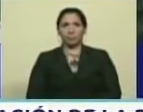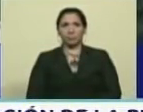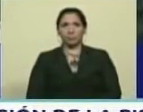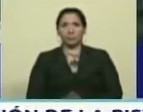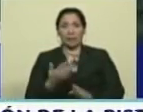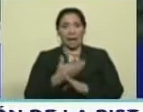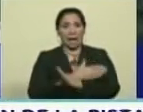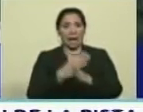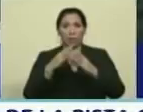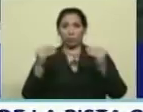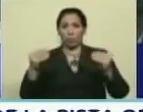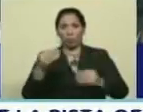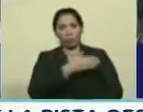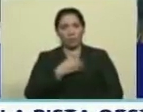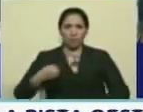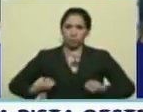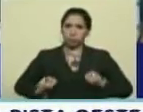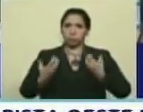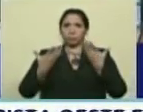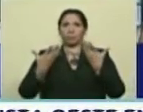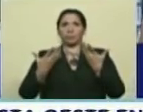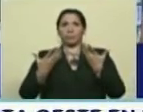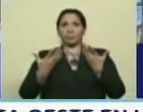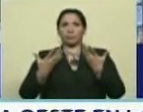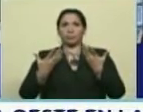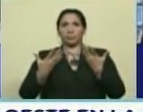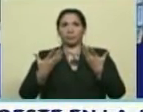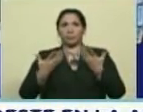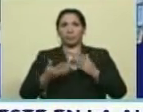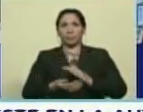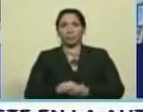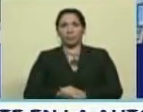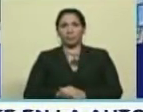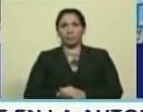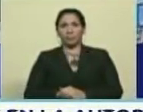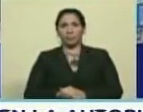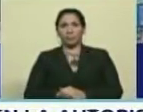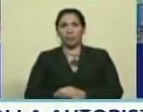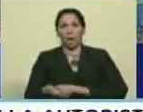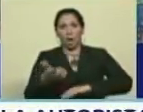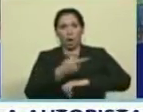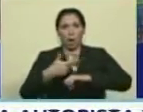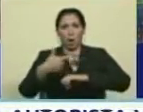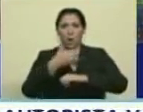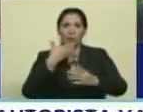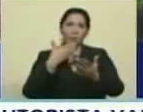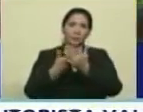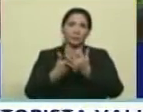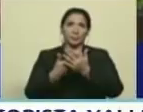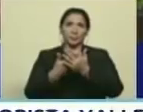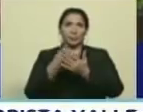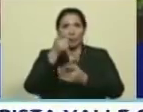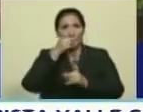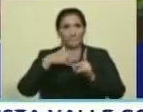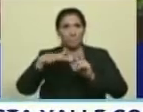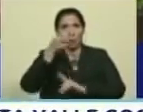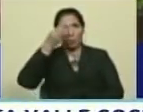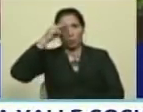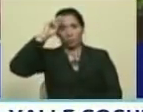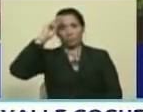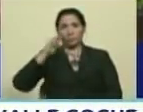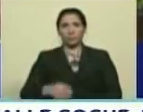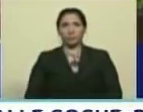todo, quiero expresar nuestra gratitud al gobierno del pueblo de Cuba por la usual